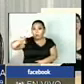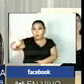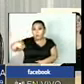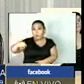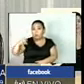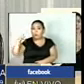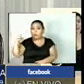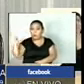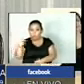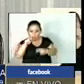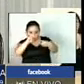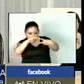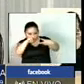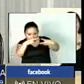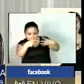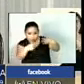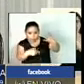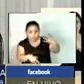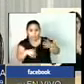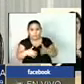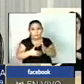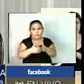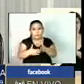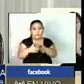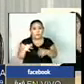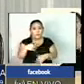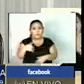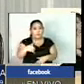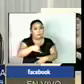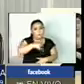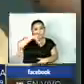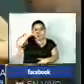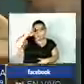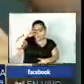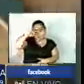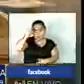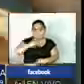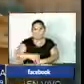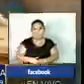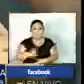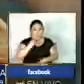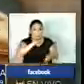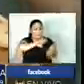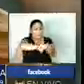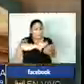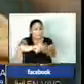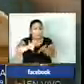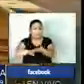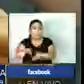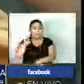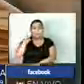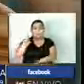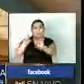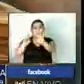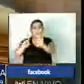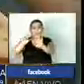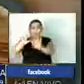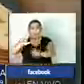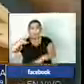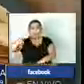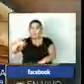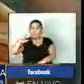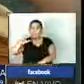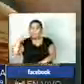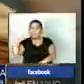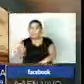más de los cuales empezaremos con el ministerio de trabajo a cubrir al menos 168 mil personas